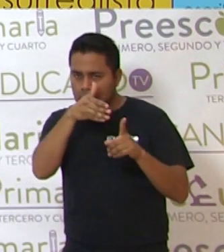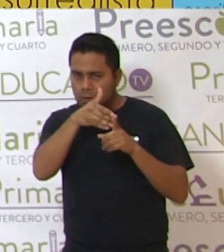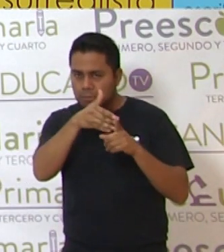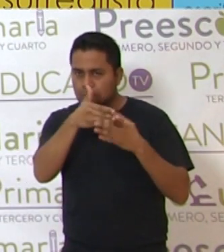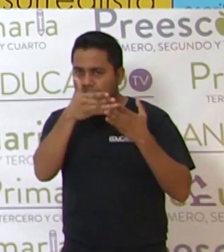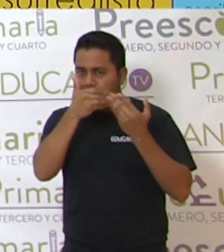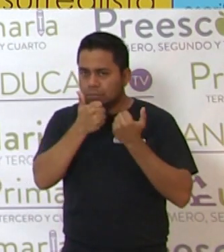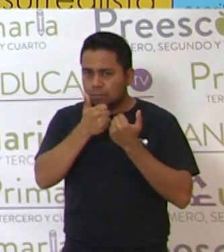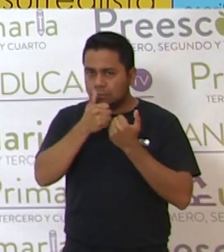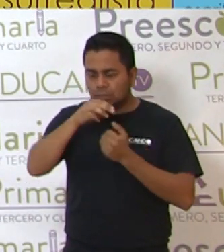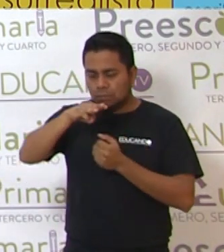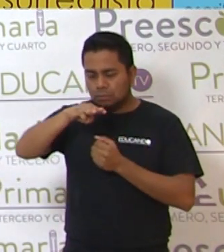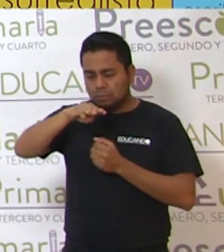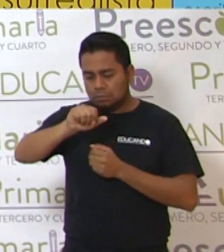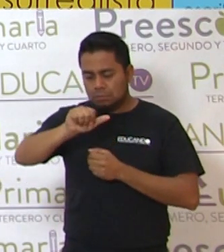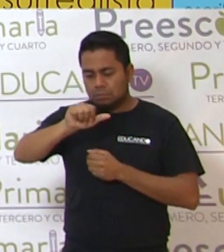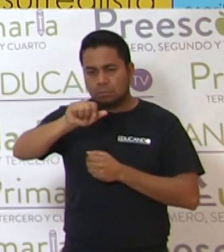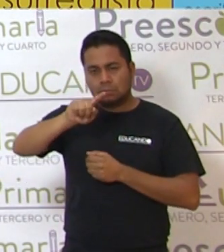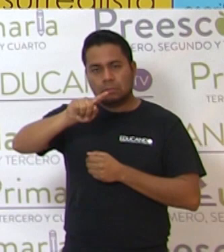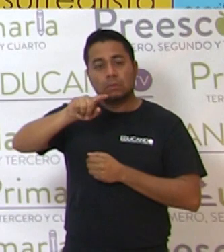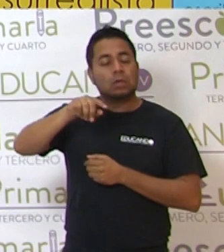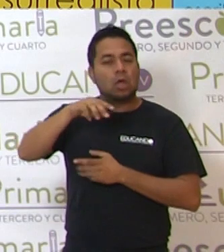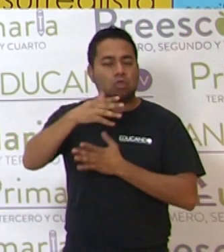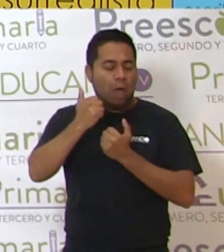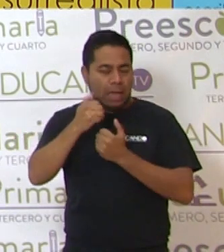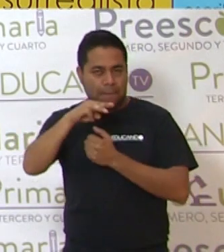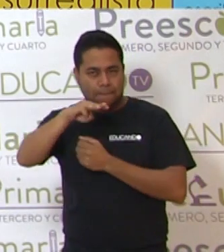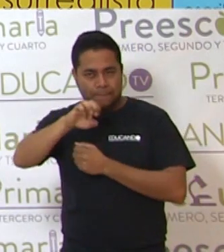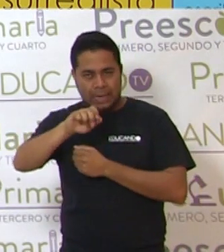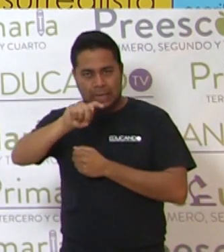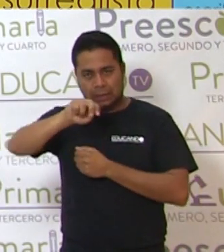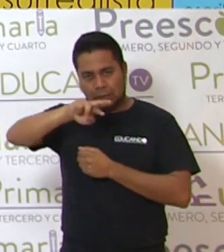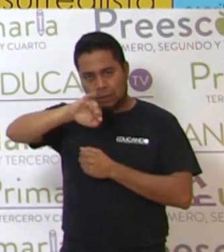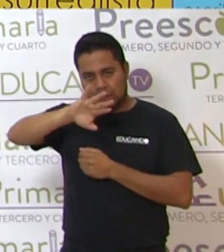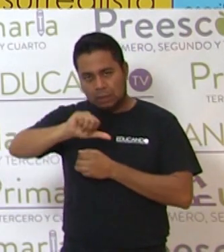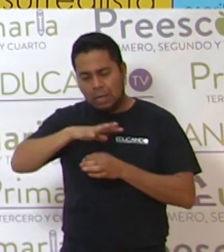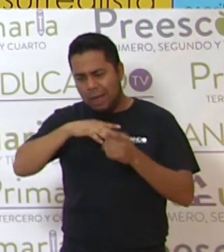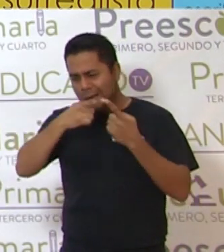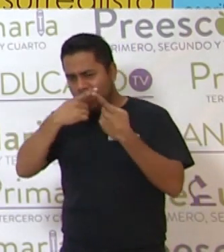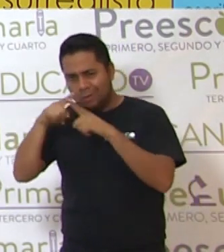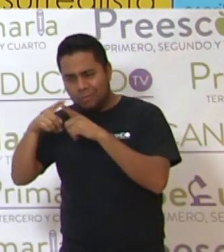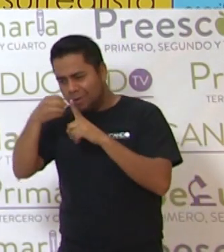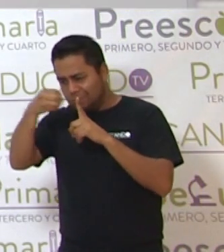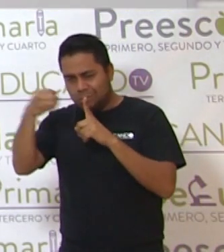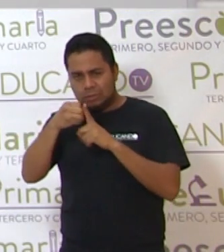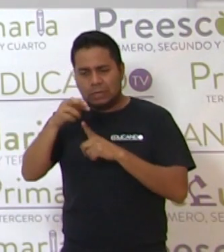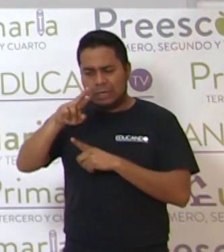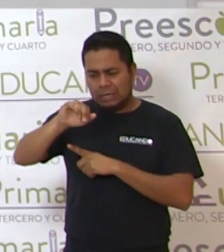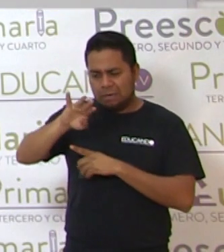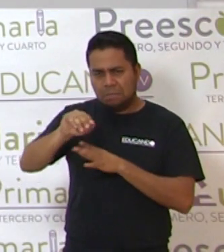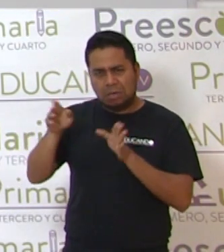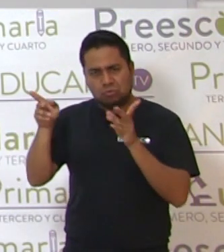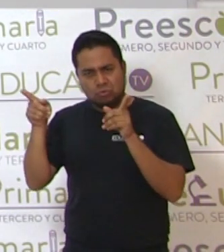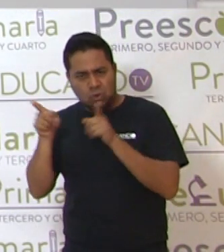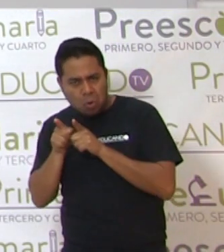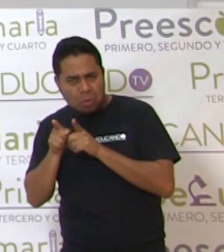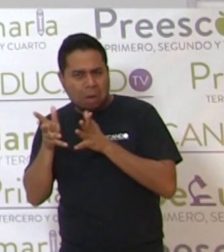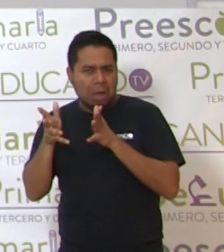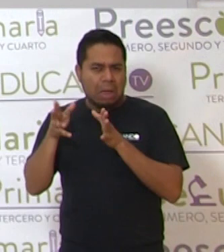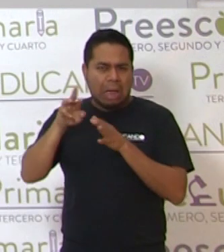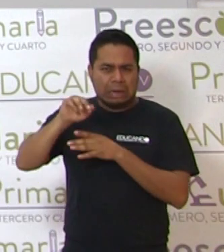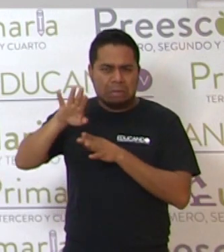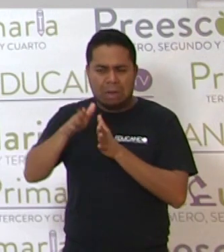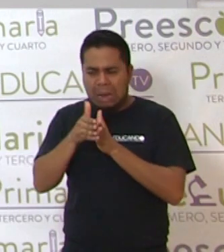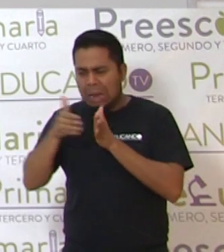existe métrica, ¿sí? Pueden haber diferentes tipos de versos, rimas más cortas, más largas, no tiene